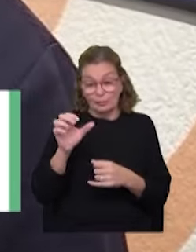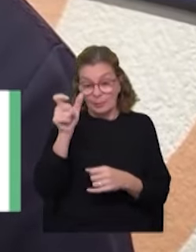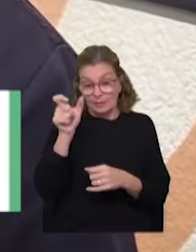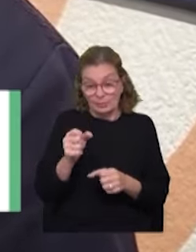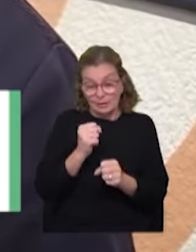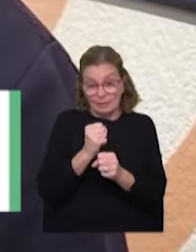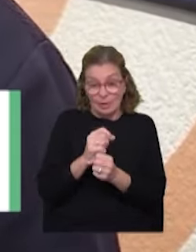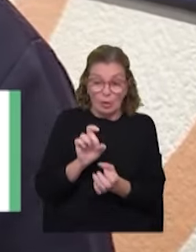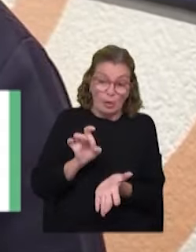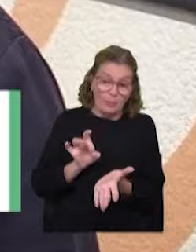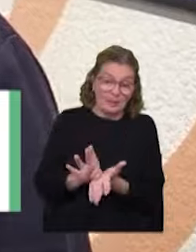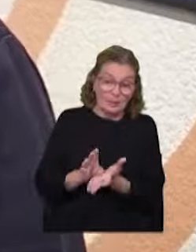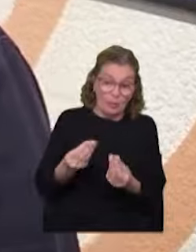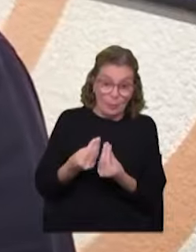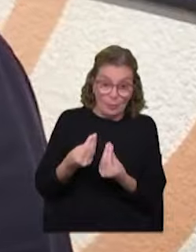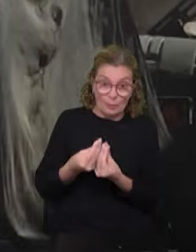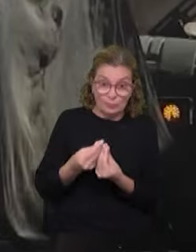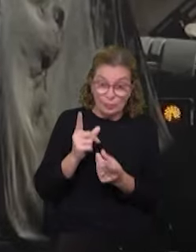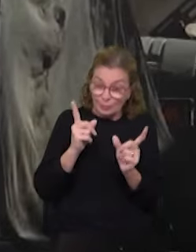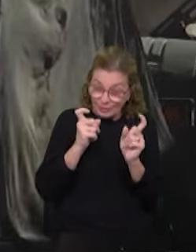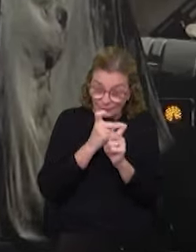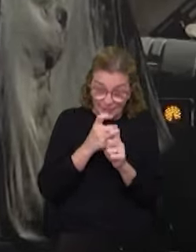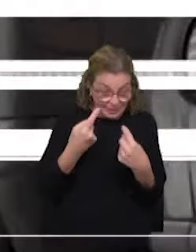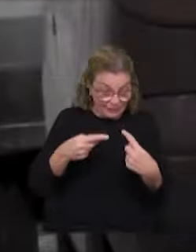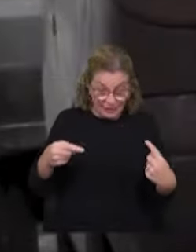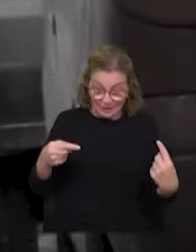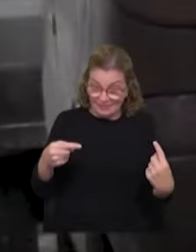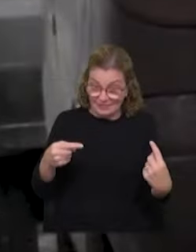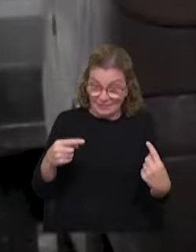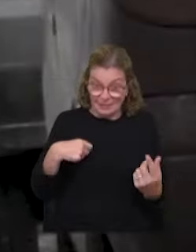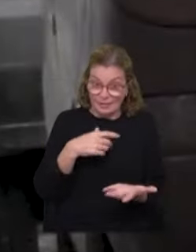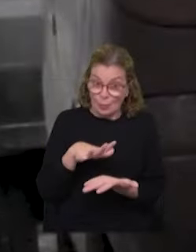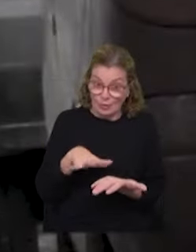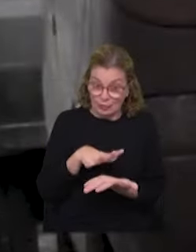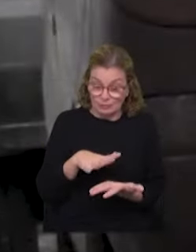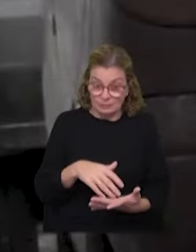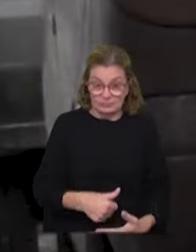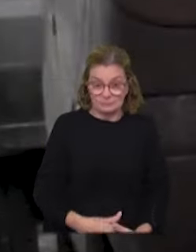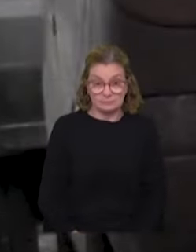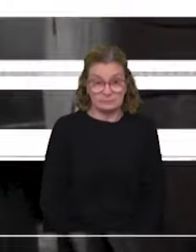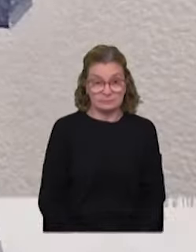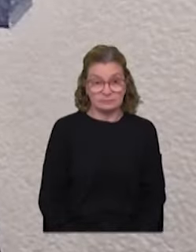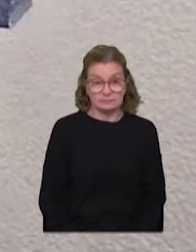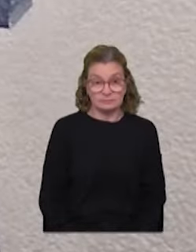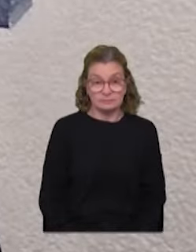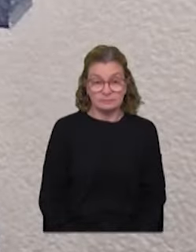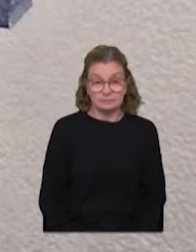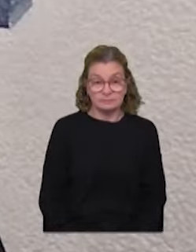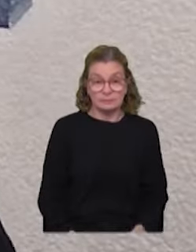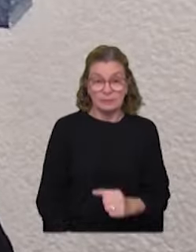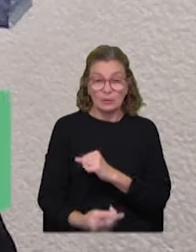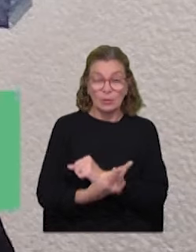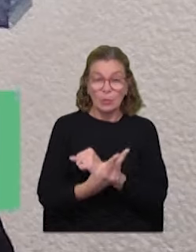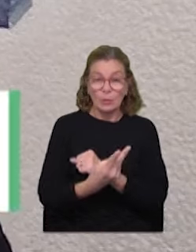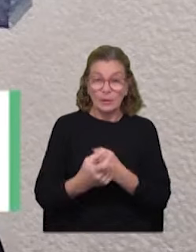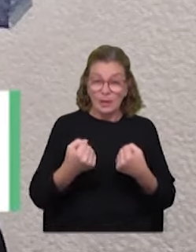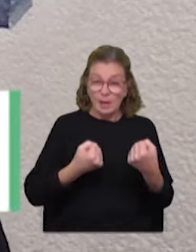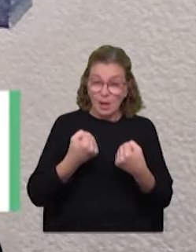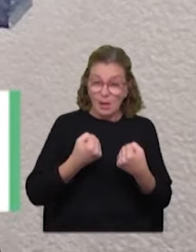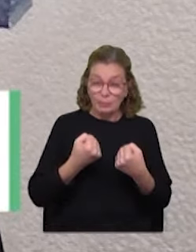despedidos muchos de ellos con dificultades de todo tipo no los cuidacoches plantean que muchas